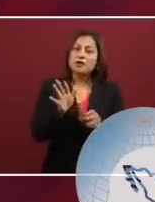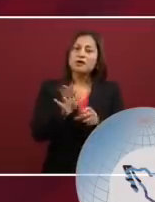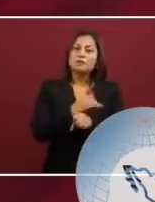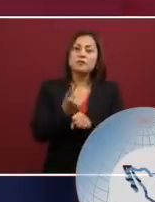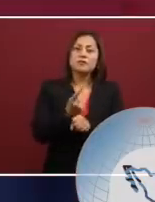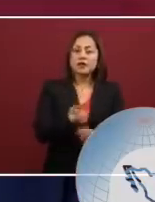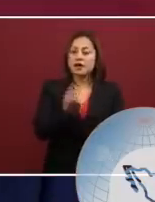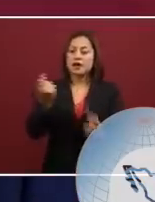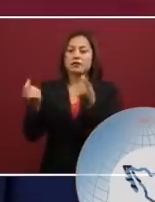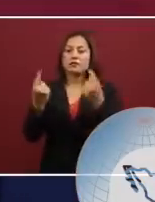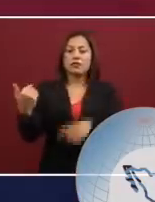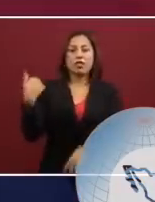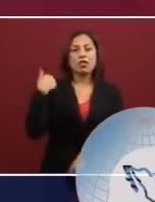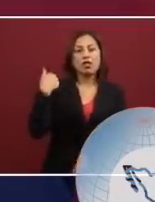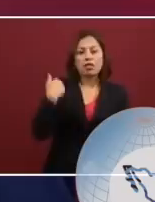audiencia